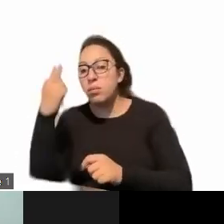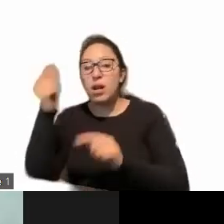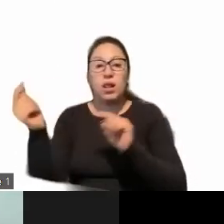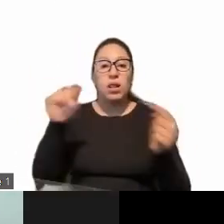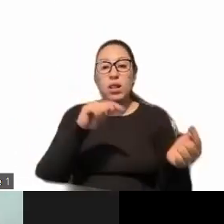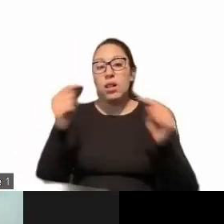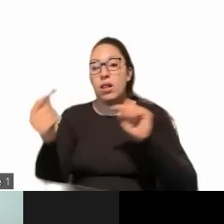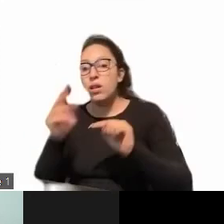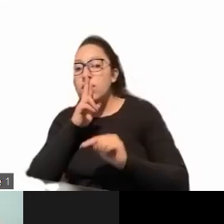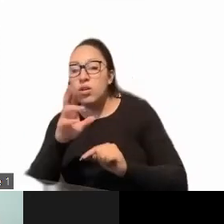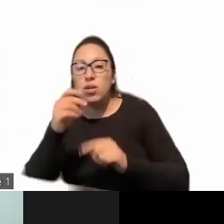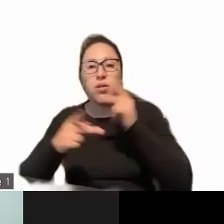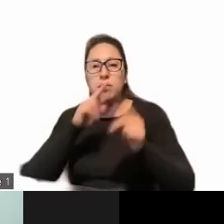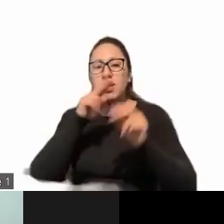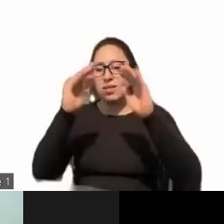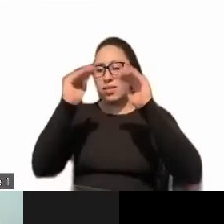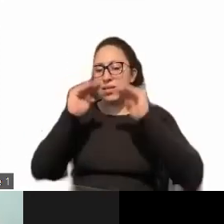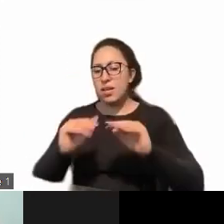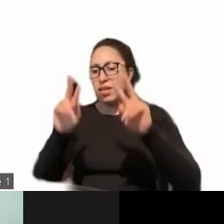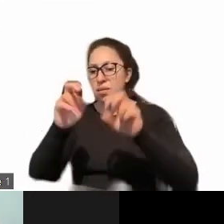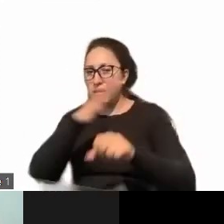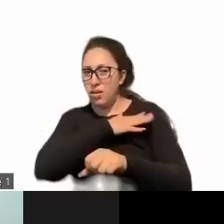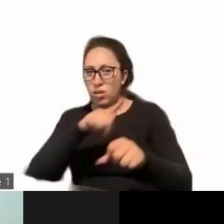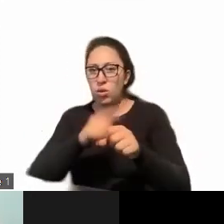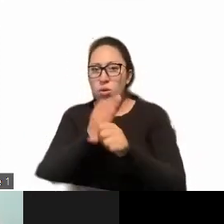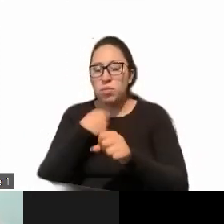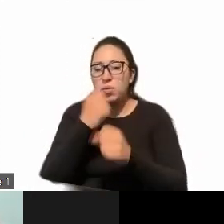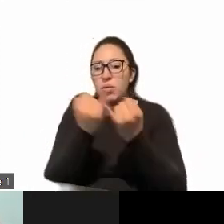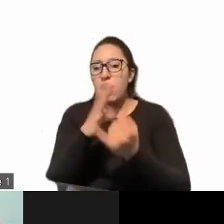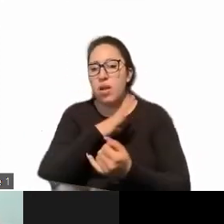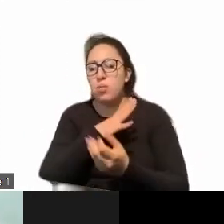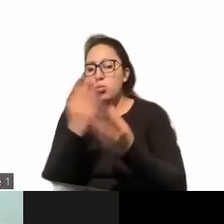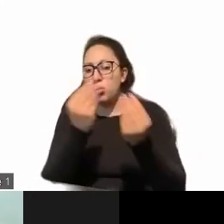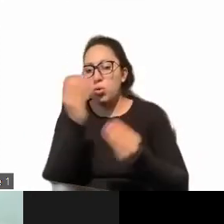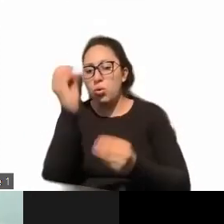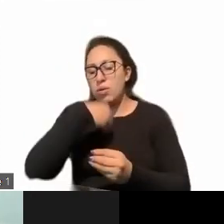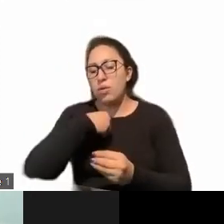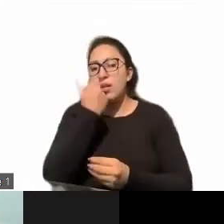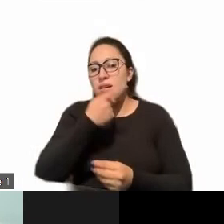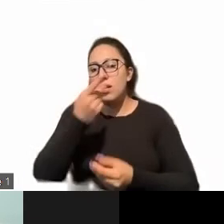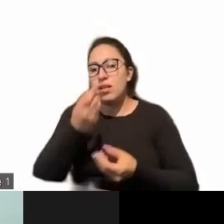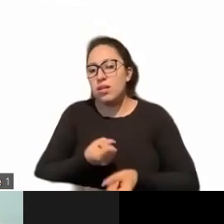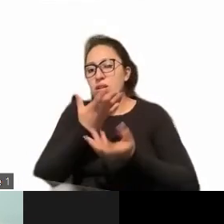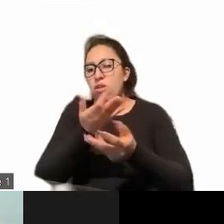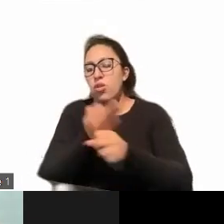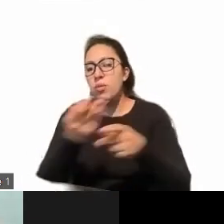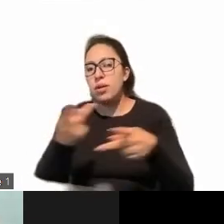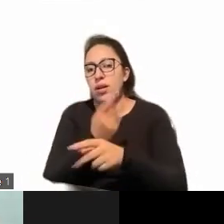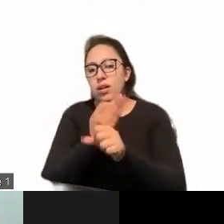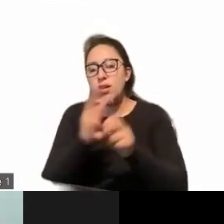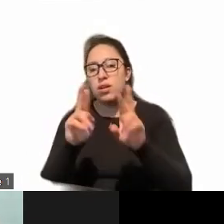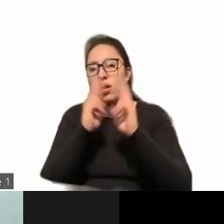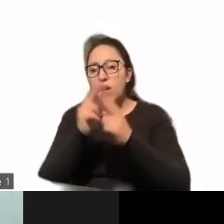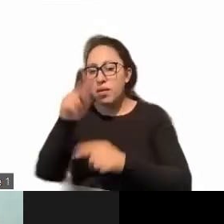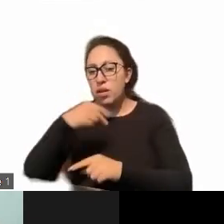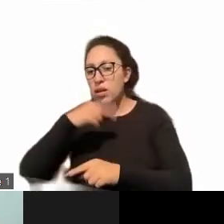lo hacemos en asuntos generales, porque yo también tengo que hacer observaciones con respecto a lo que se ha dado en esta sesión, y estoy siendo muy respetuosa